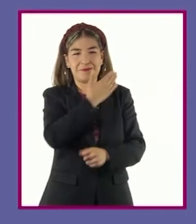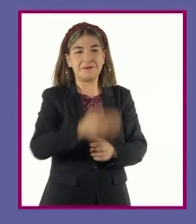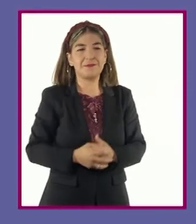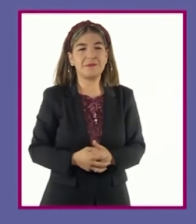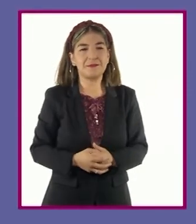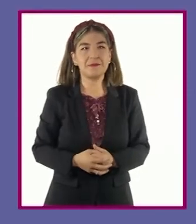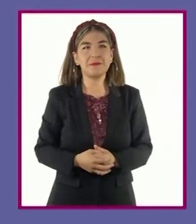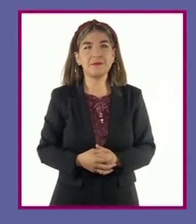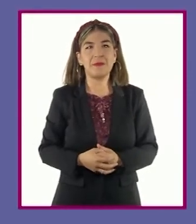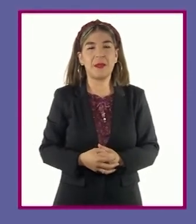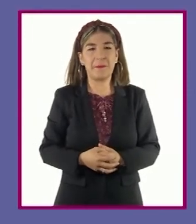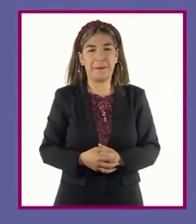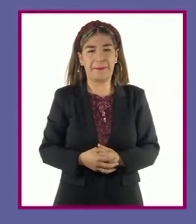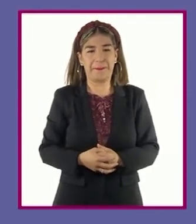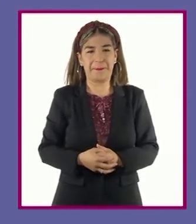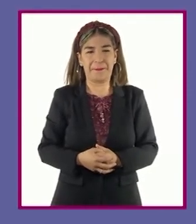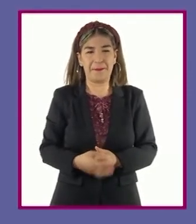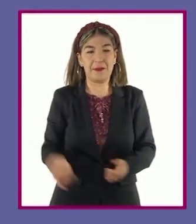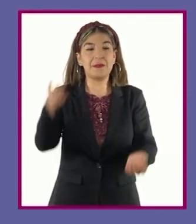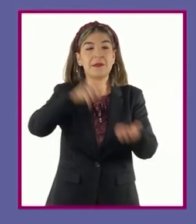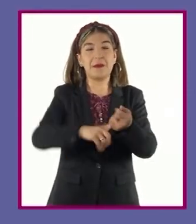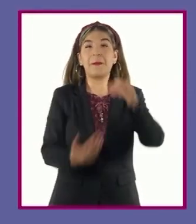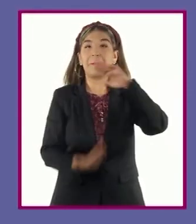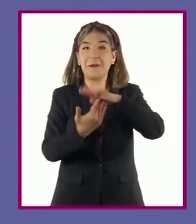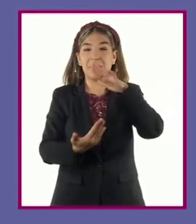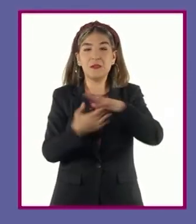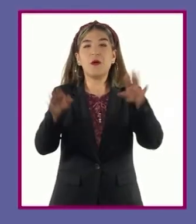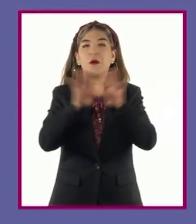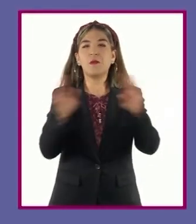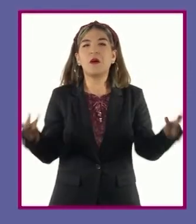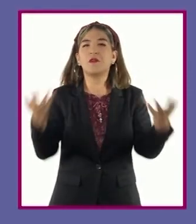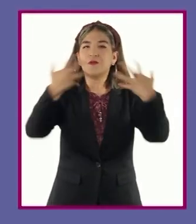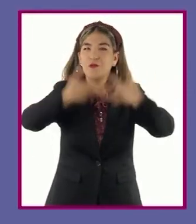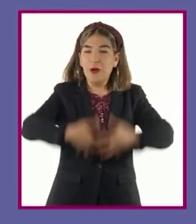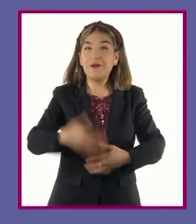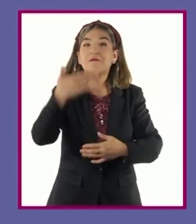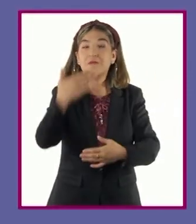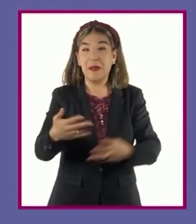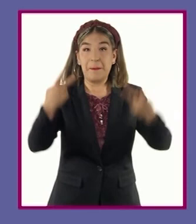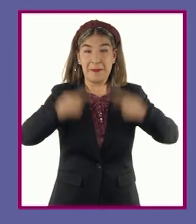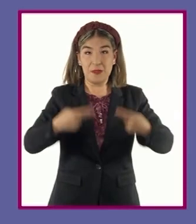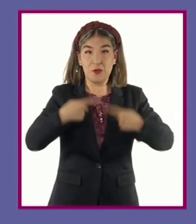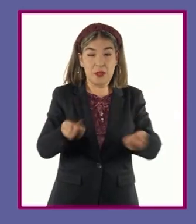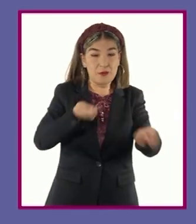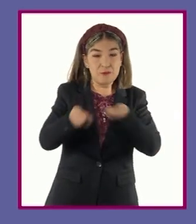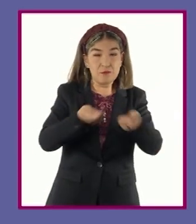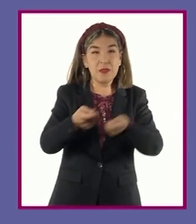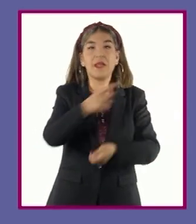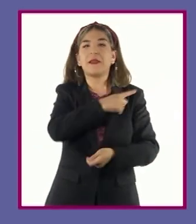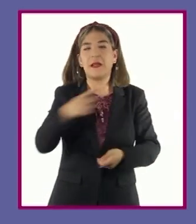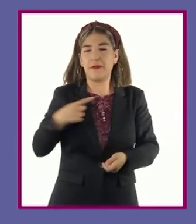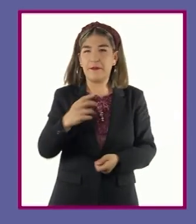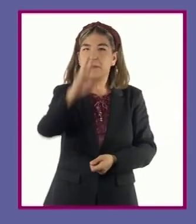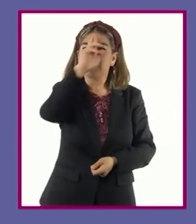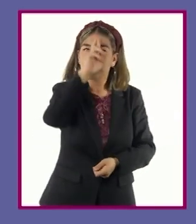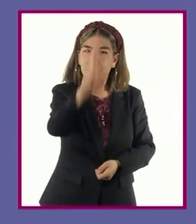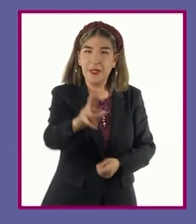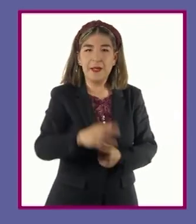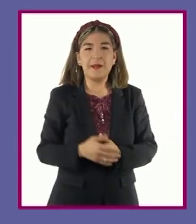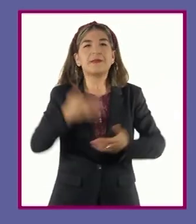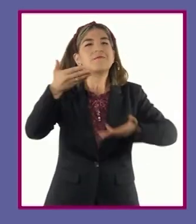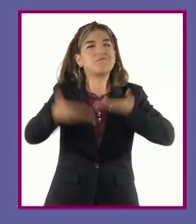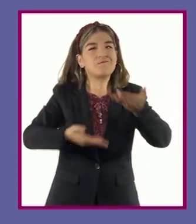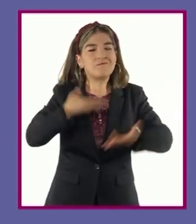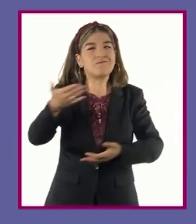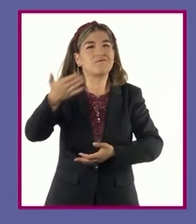lograr que la mesa se desarrolle de una manera fluida y fructífera, el moderador debe ser respetuoso,